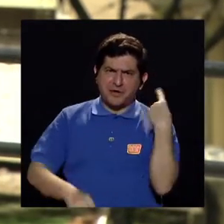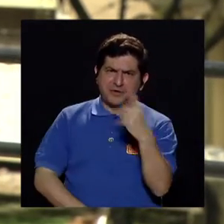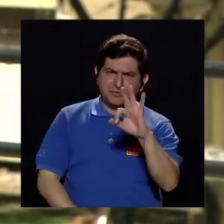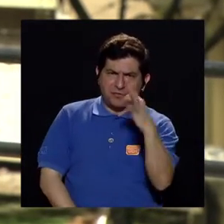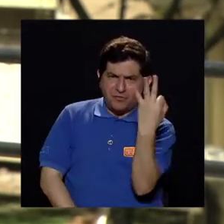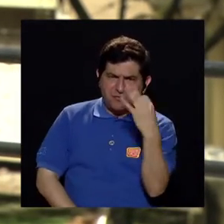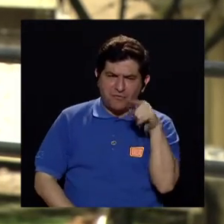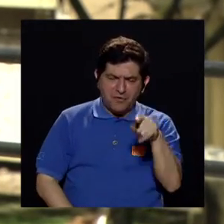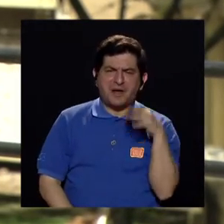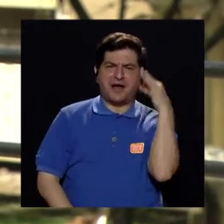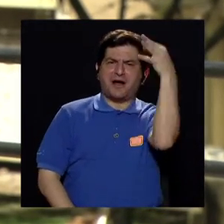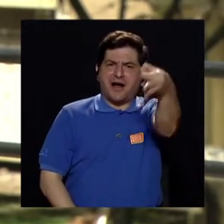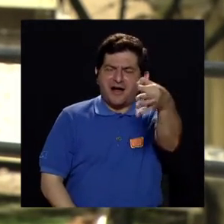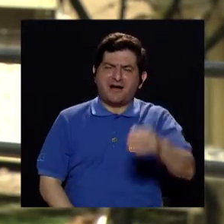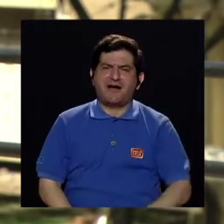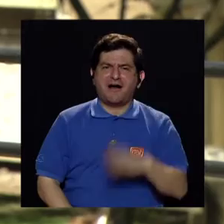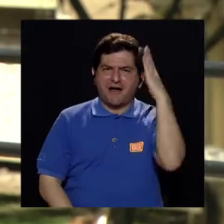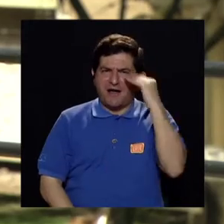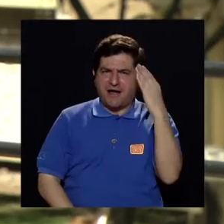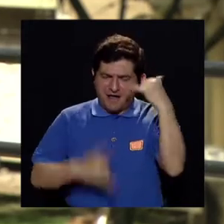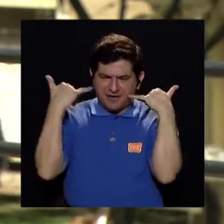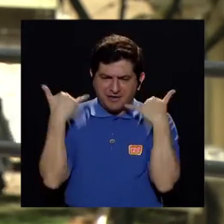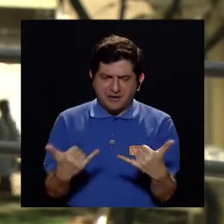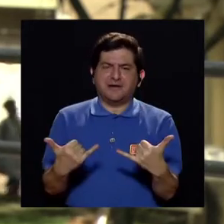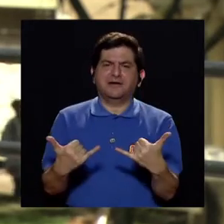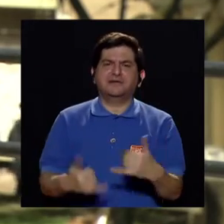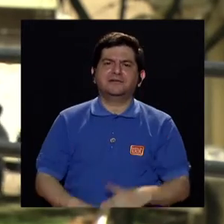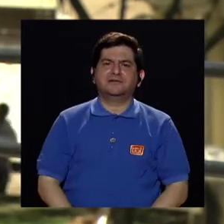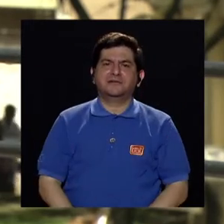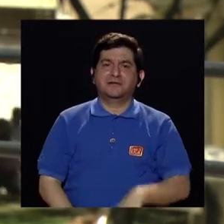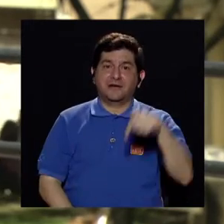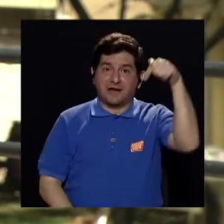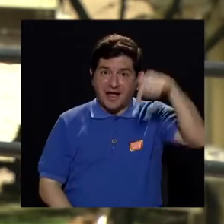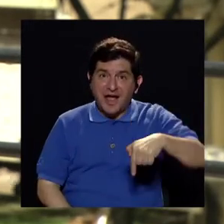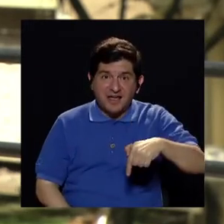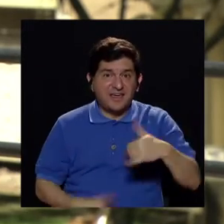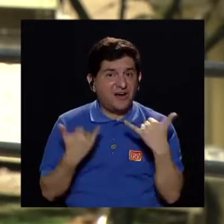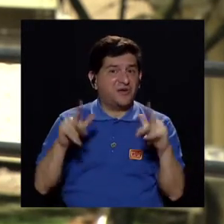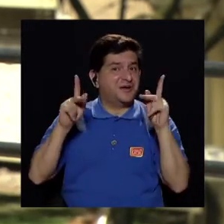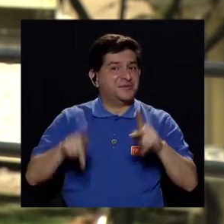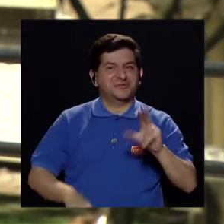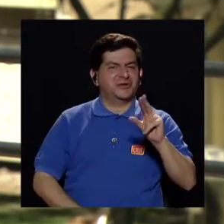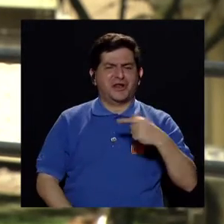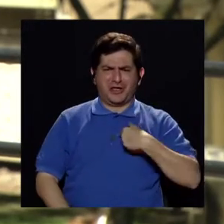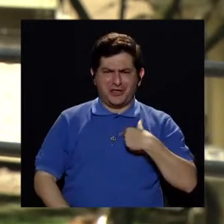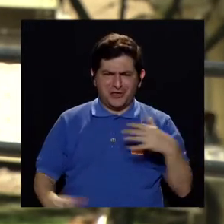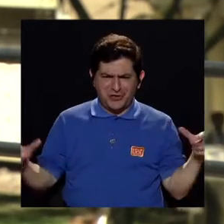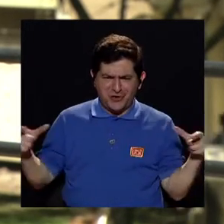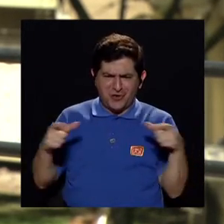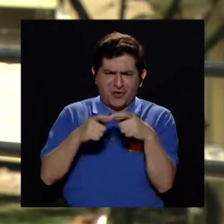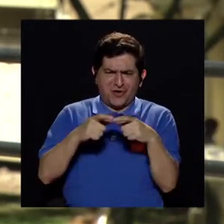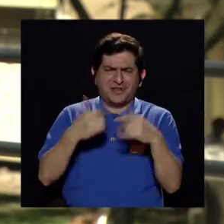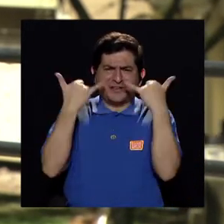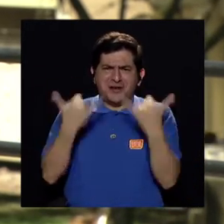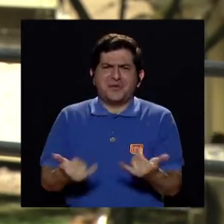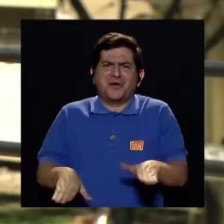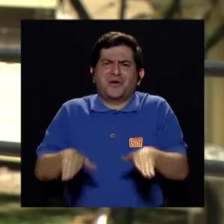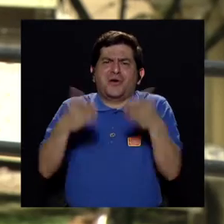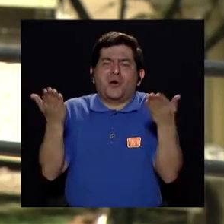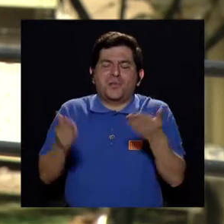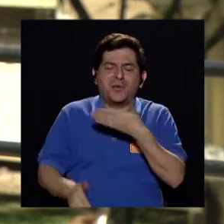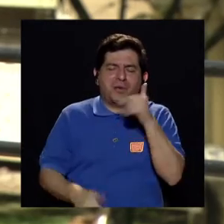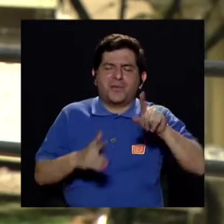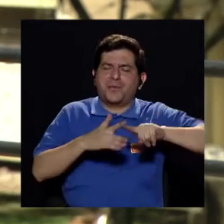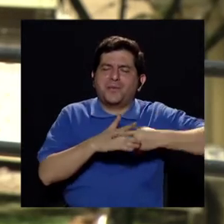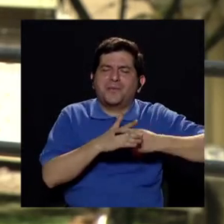la única forma de llegar a ese futuro es viviendo mi presente. No estamos aquí. Entonces, ¿cómo me conecto al presente? La